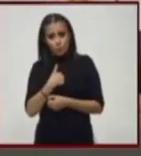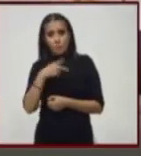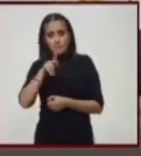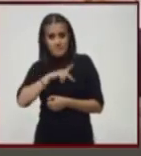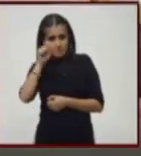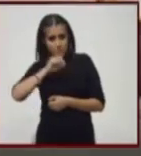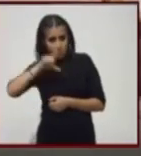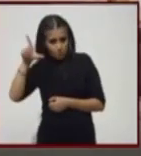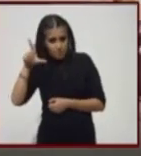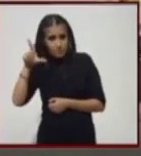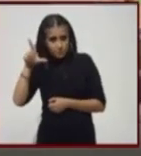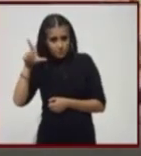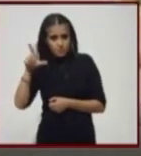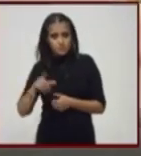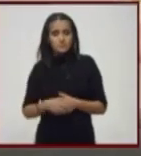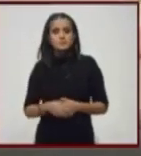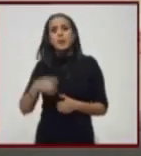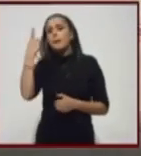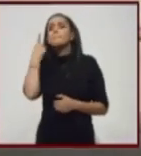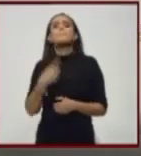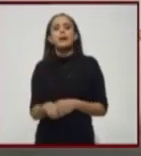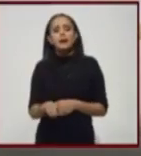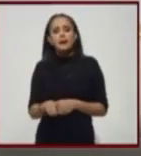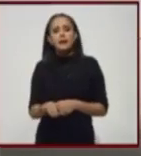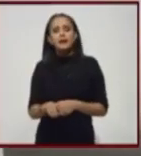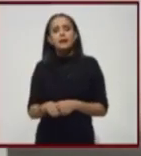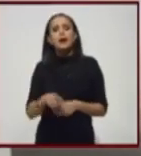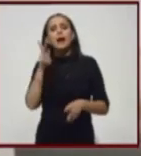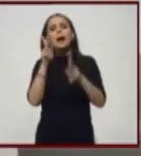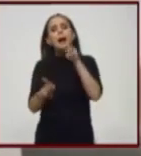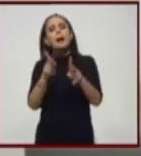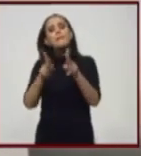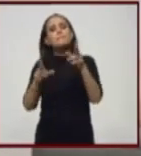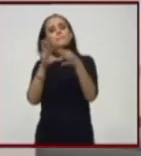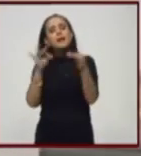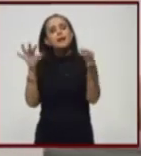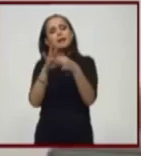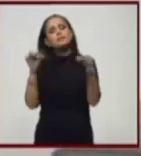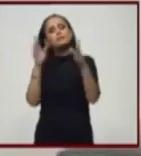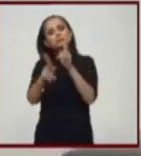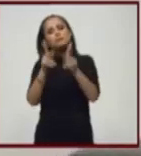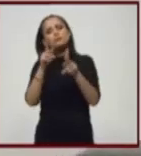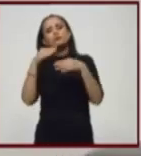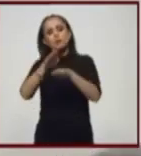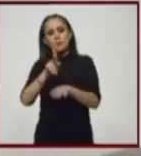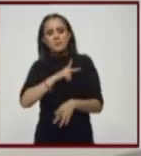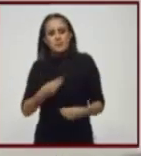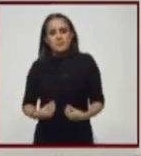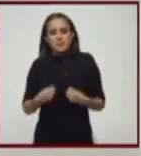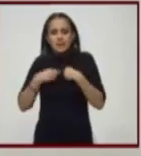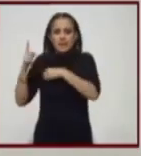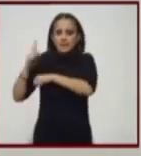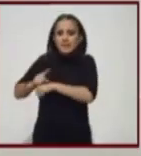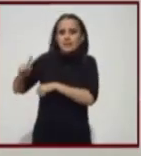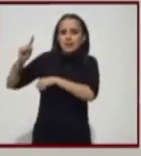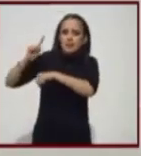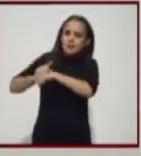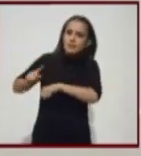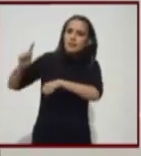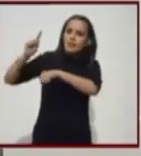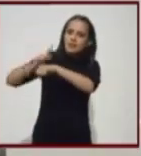profesión es para hablar de lo mucho que vivo todos los días y que